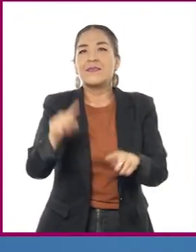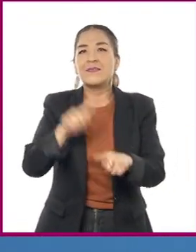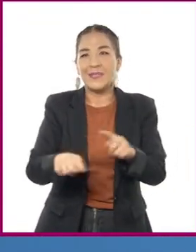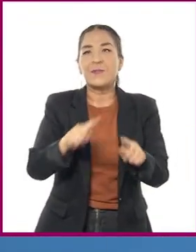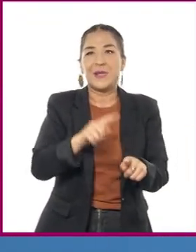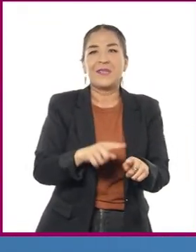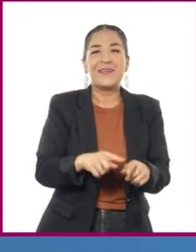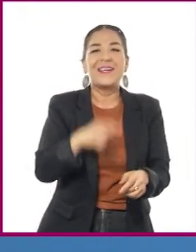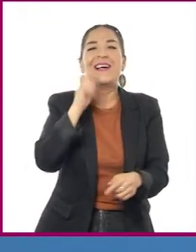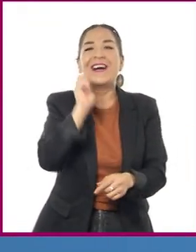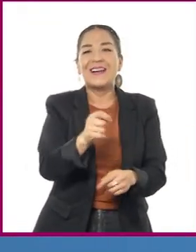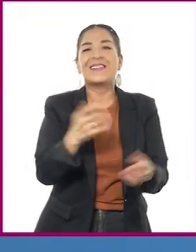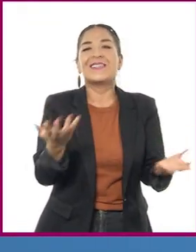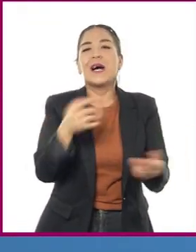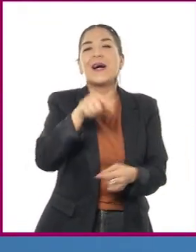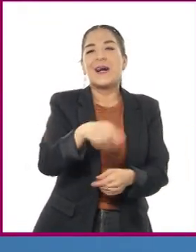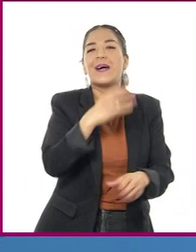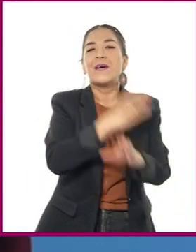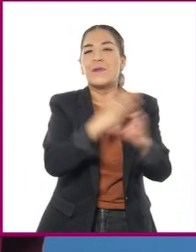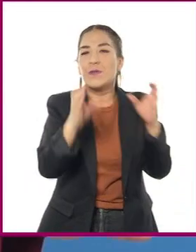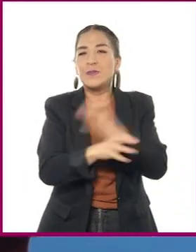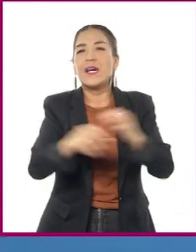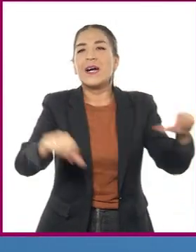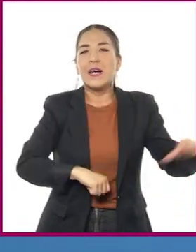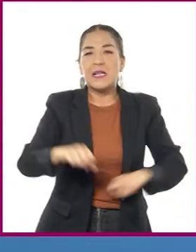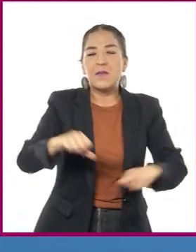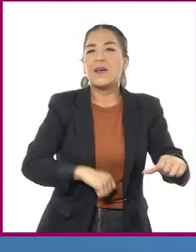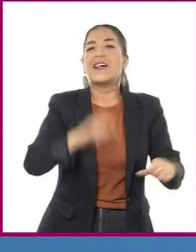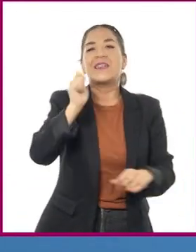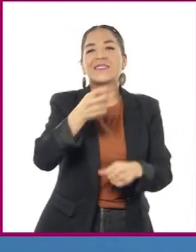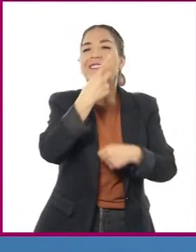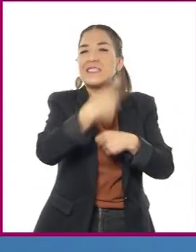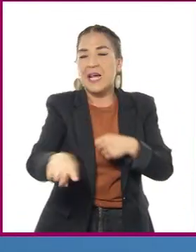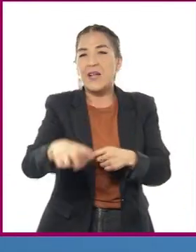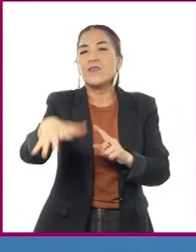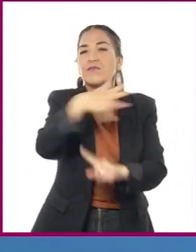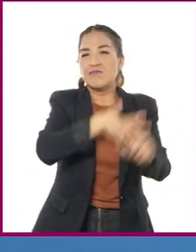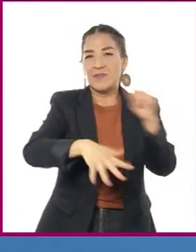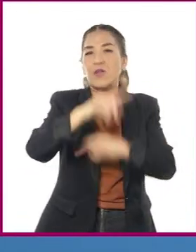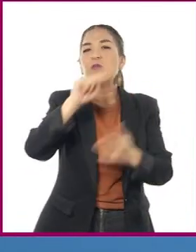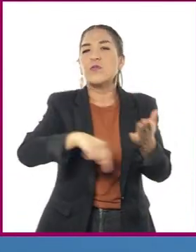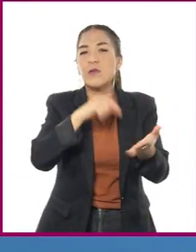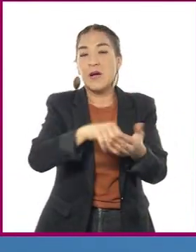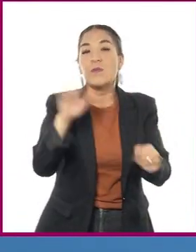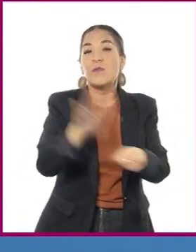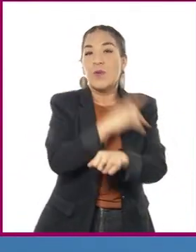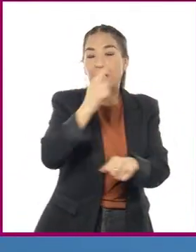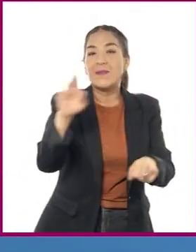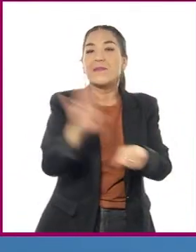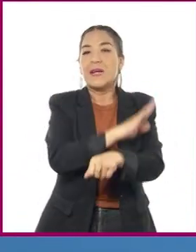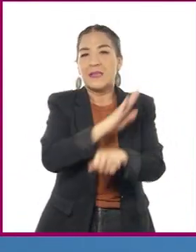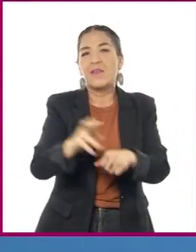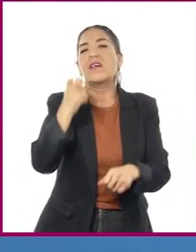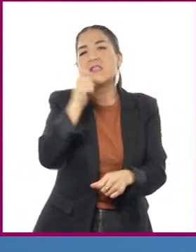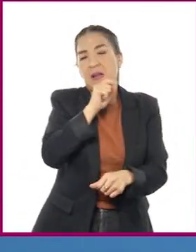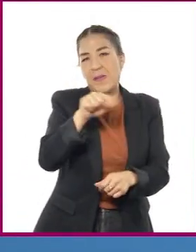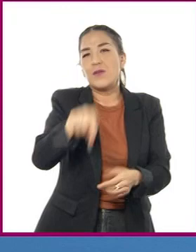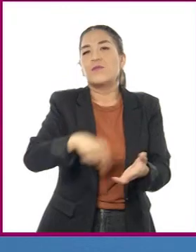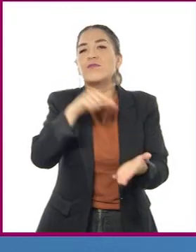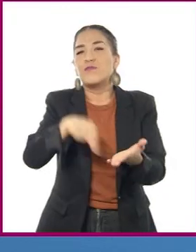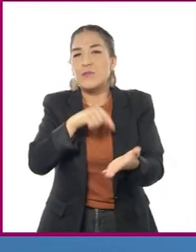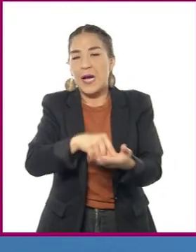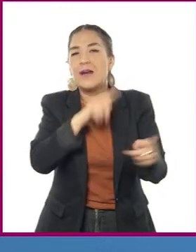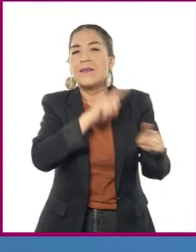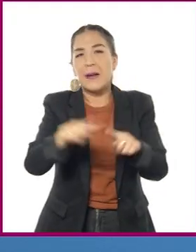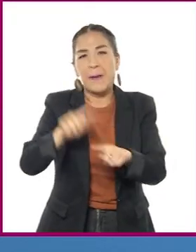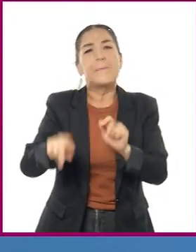vez pensemos que estas actividades no dañan al medio ambiente porque nos benefician en cierta manera,